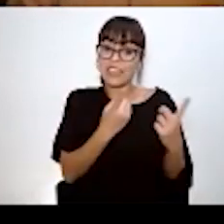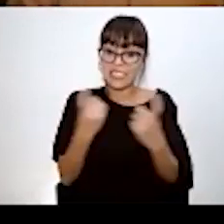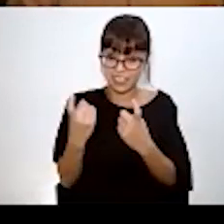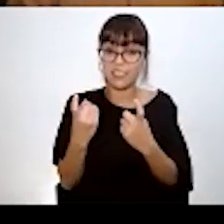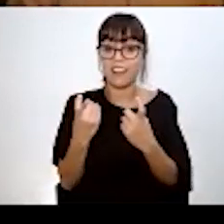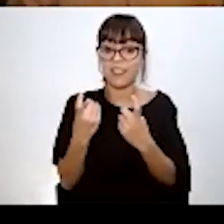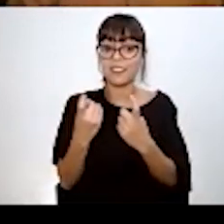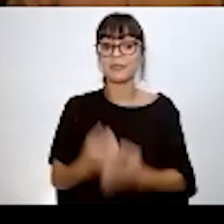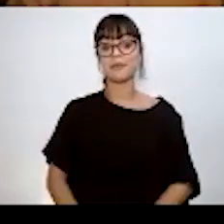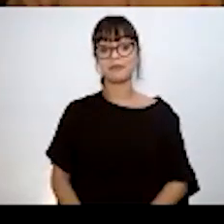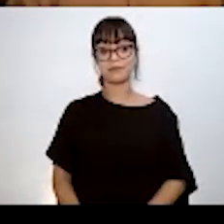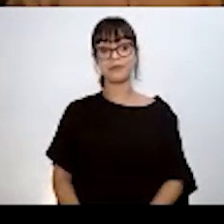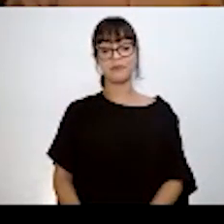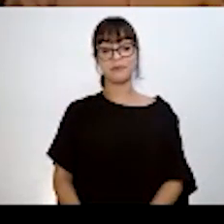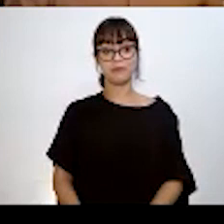los últimos años.